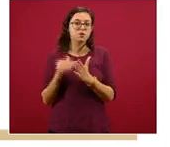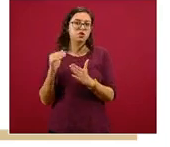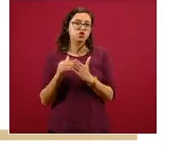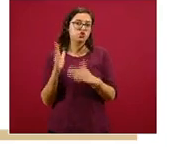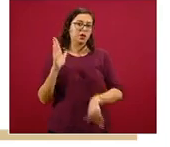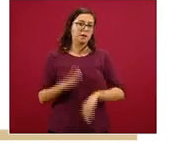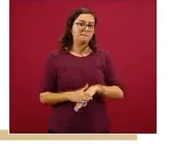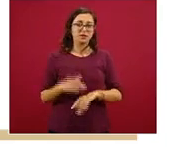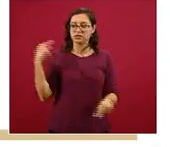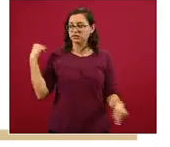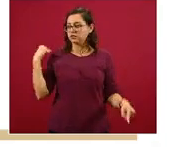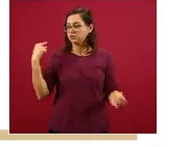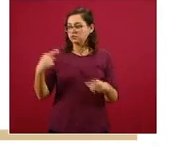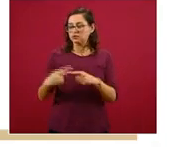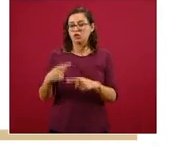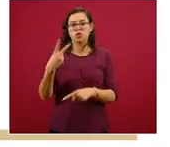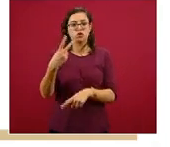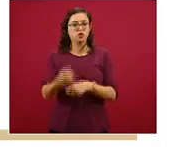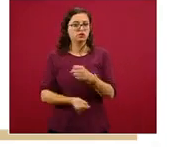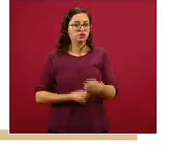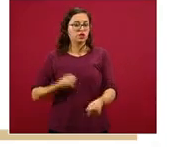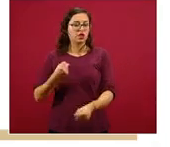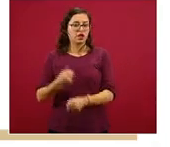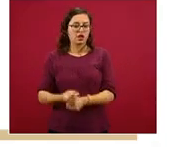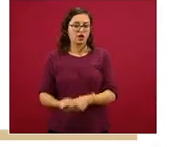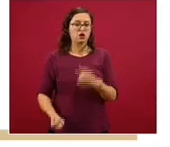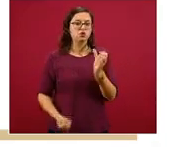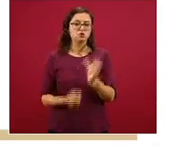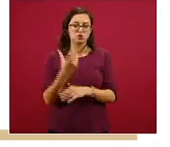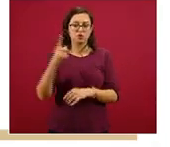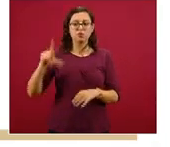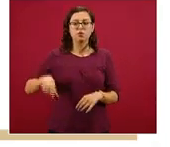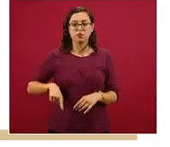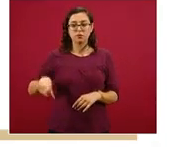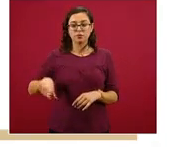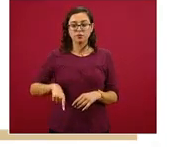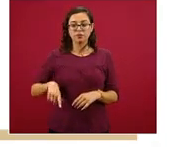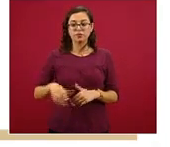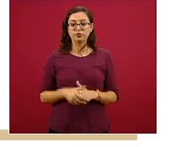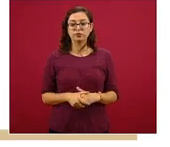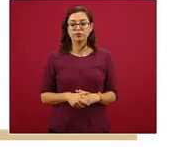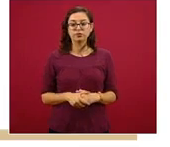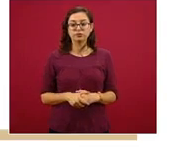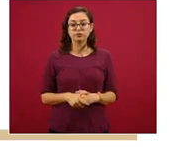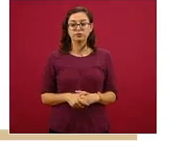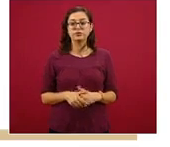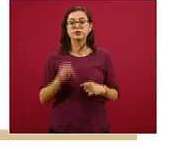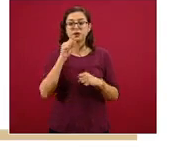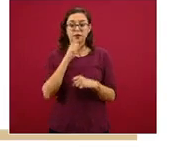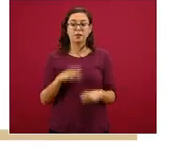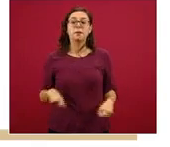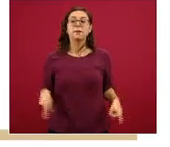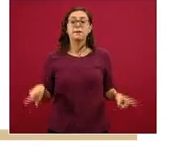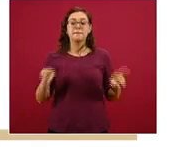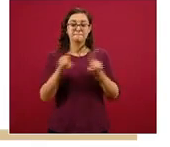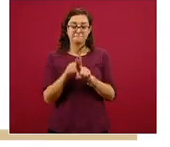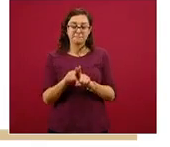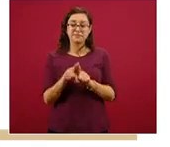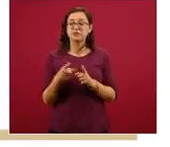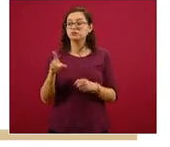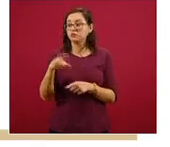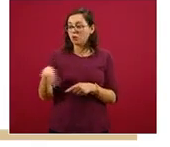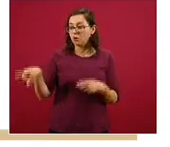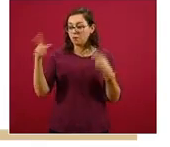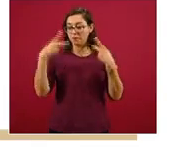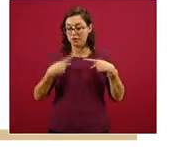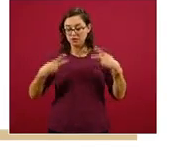2 años que están corriendo con la nueva administración. Está el programa de precios de garantía para pequeños productores de maíz,